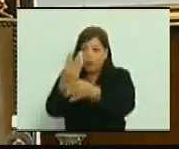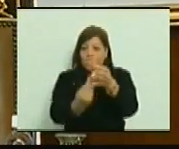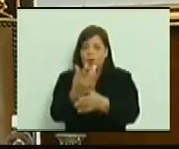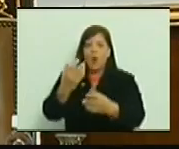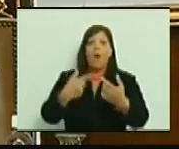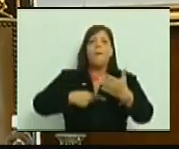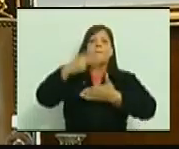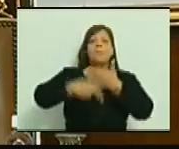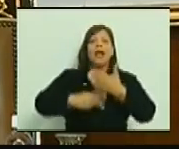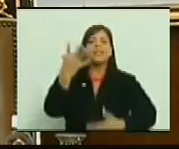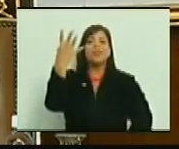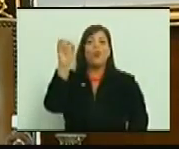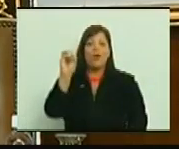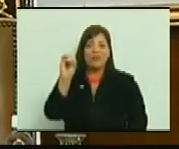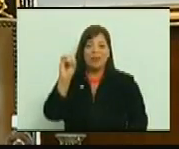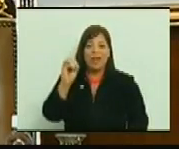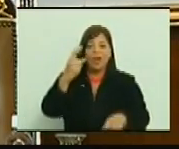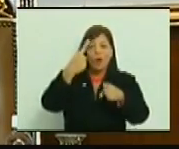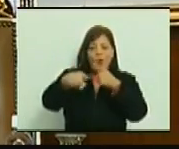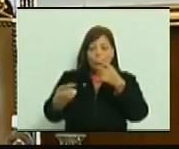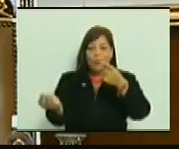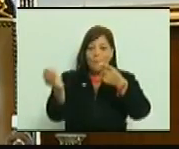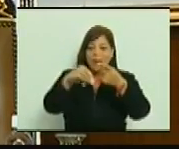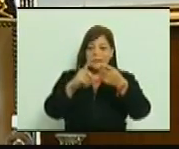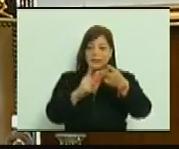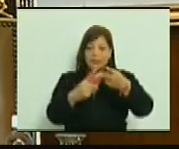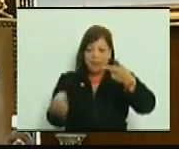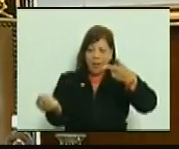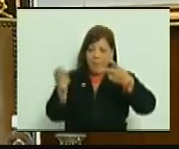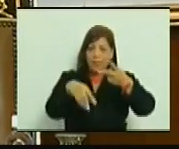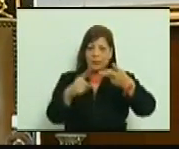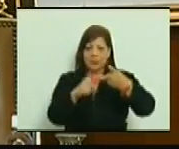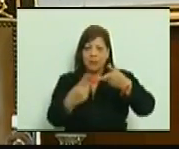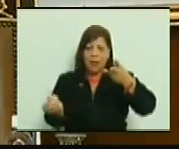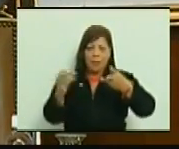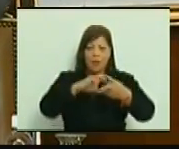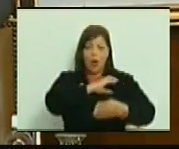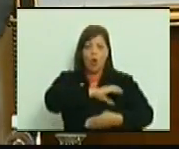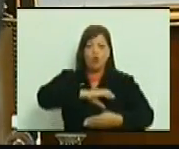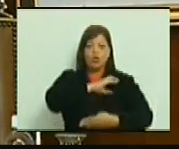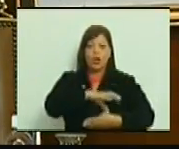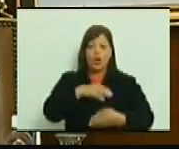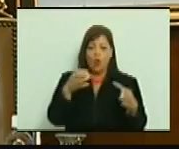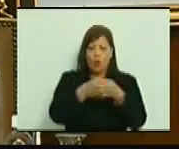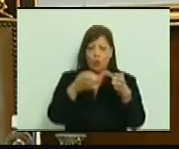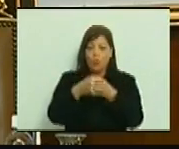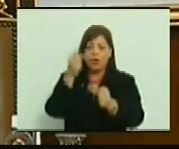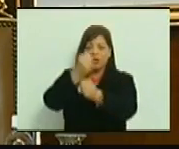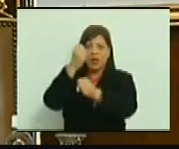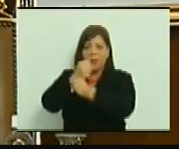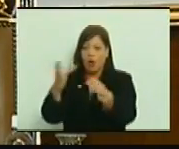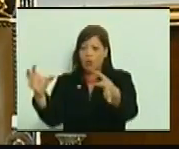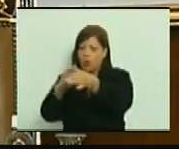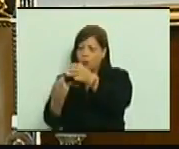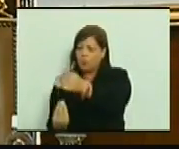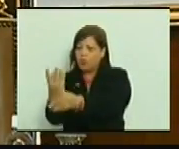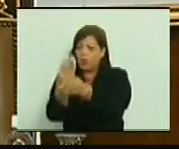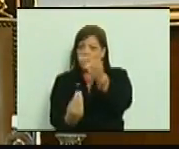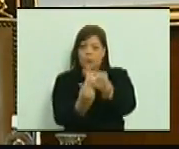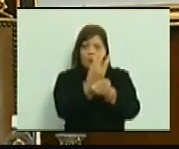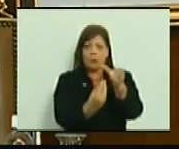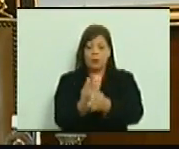50 y con las EMAS y con los consejos productivos de trabajadores. Son elementos